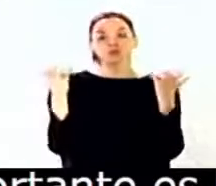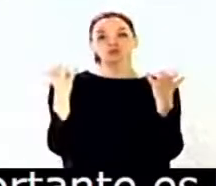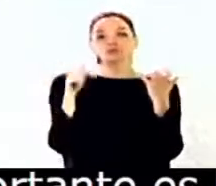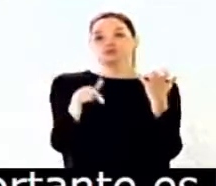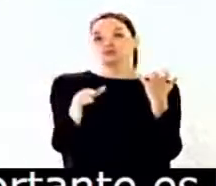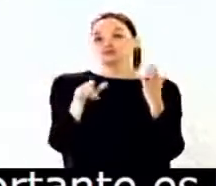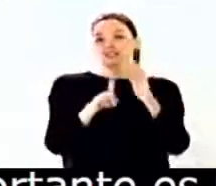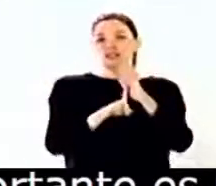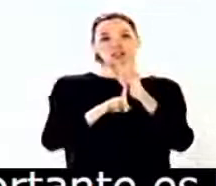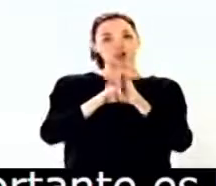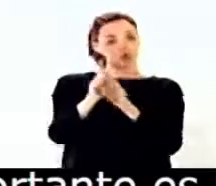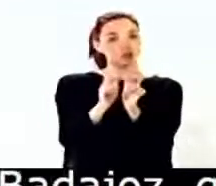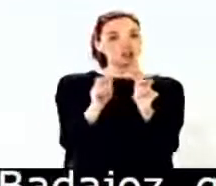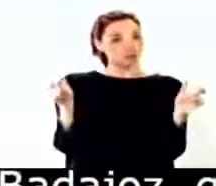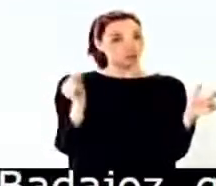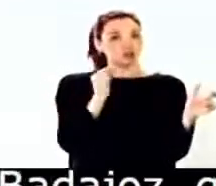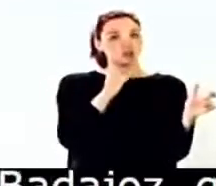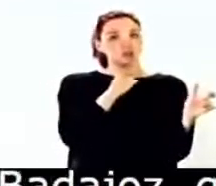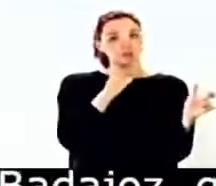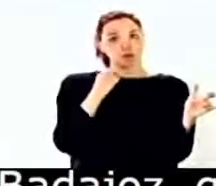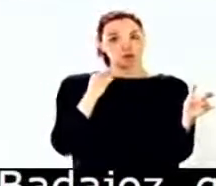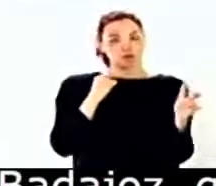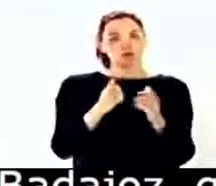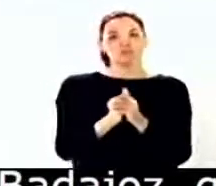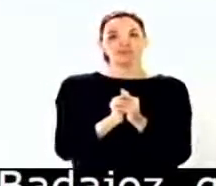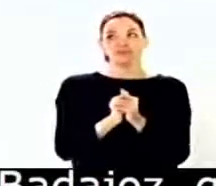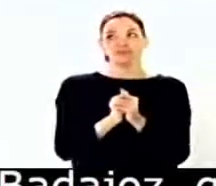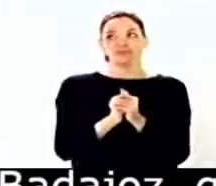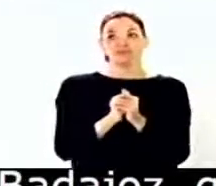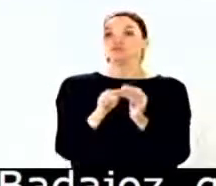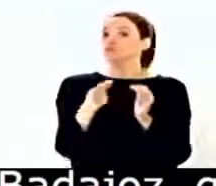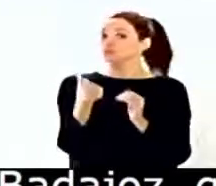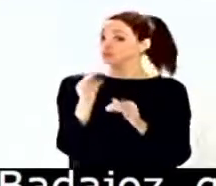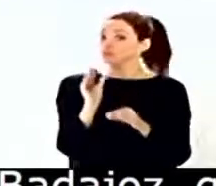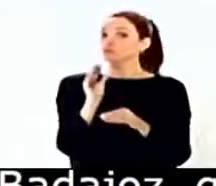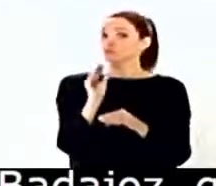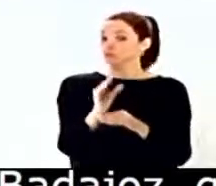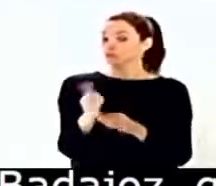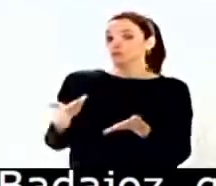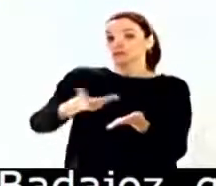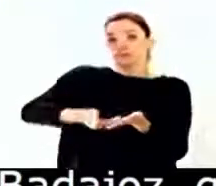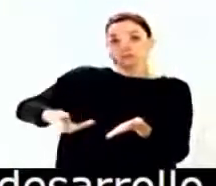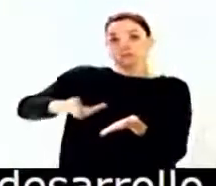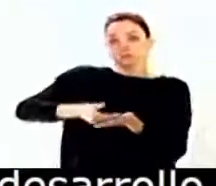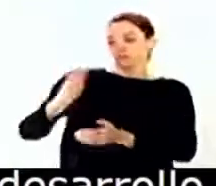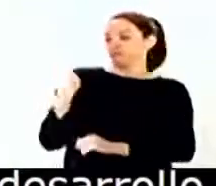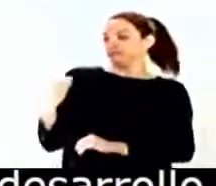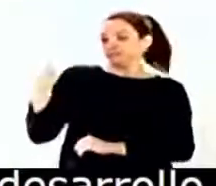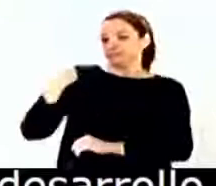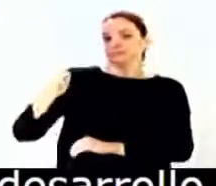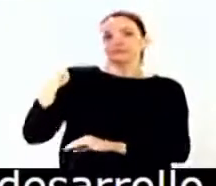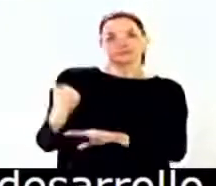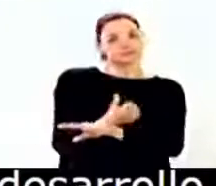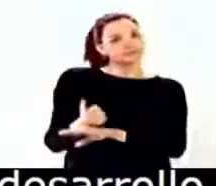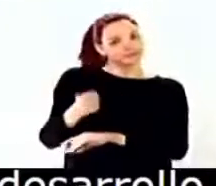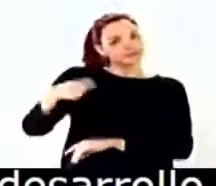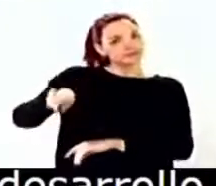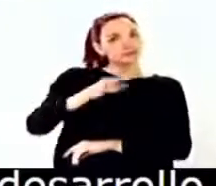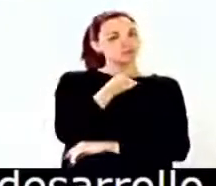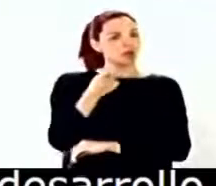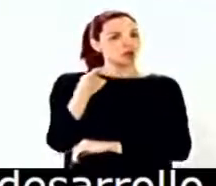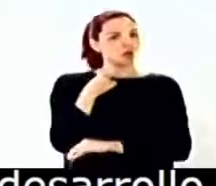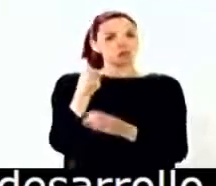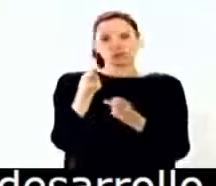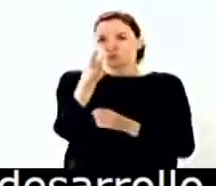desarrollo y del crecimiento de la ciudad, que era una inversión súper demandada por los habitantes de Badajoz, que